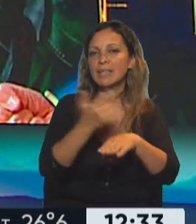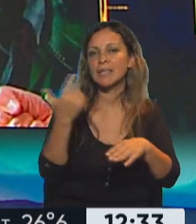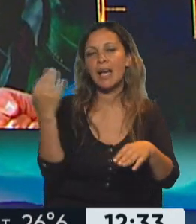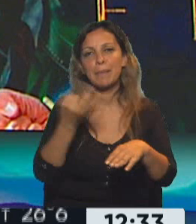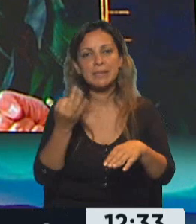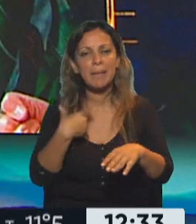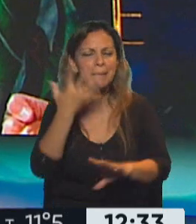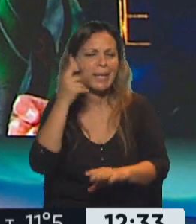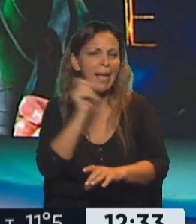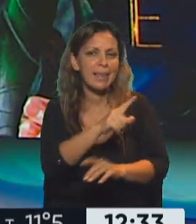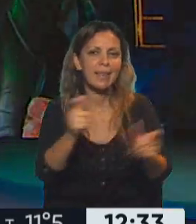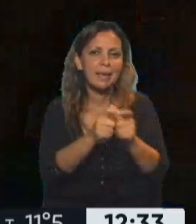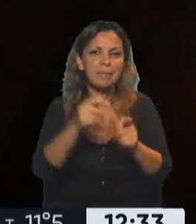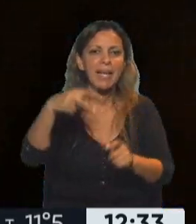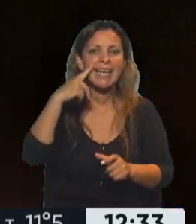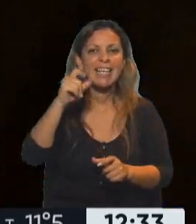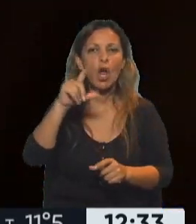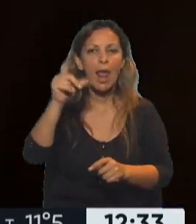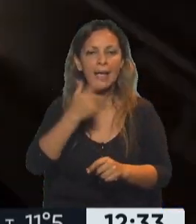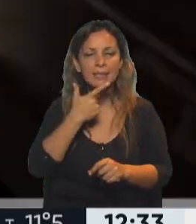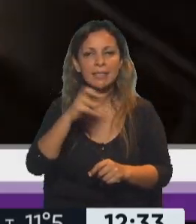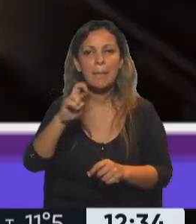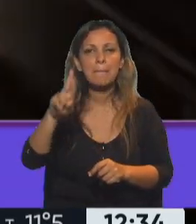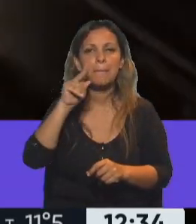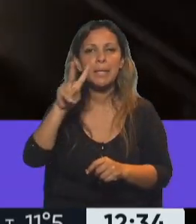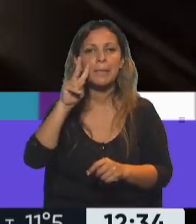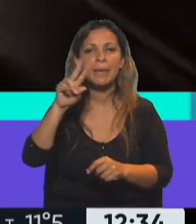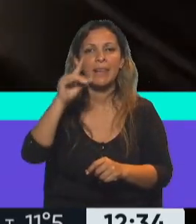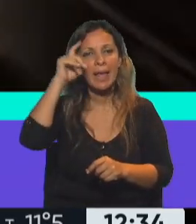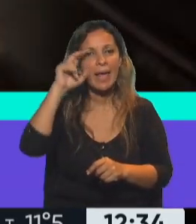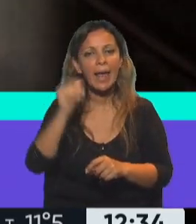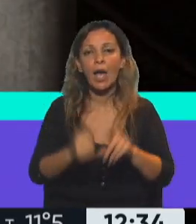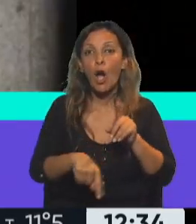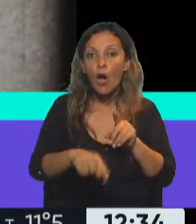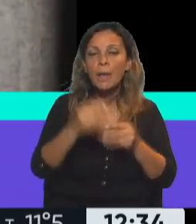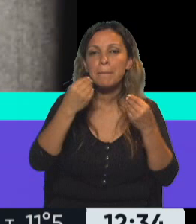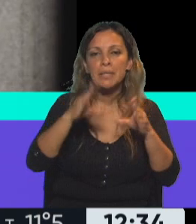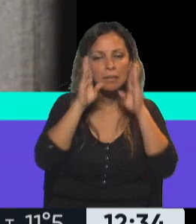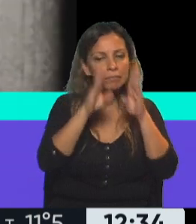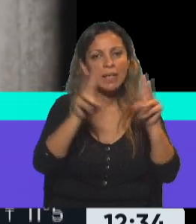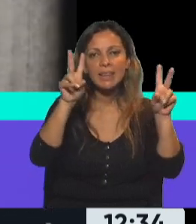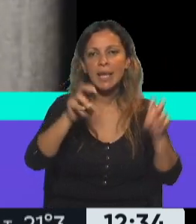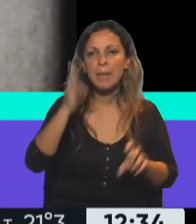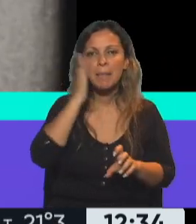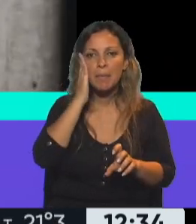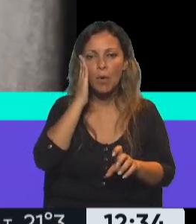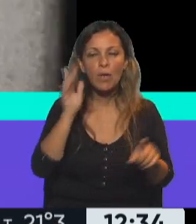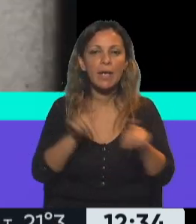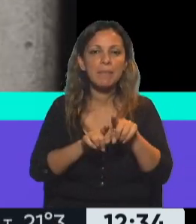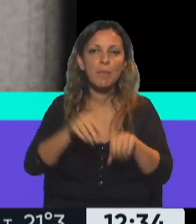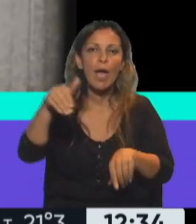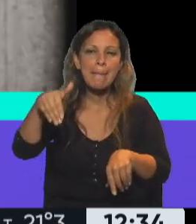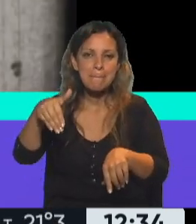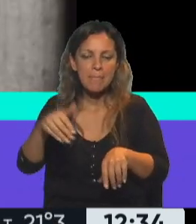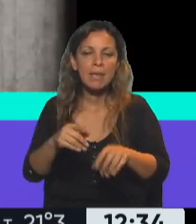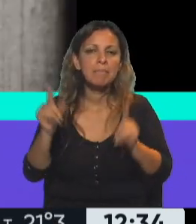me encanta ver las películas de Nicolás Prividera, quien hoy, de alguna manera, vuelve a trabajar sobre la memoria, así como lo hizo en M, siguiendo el